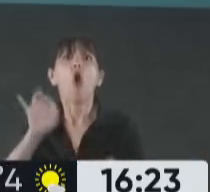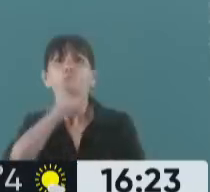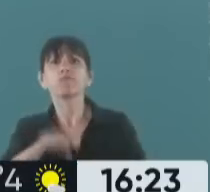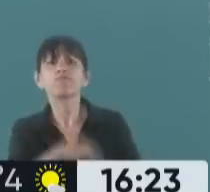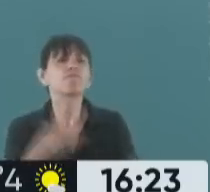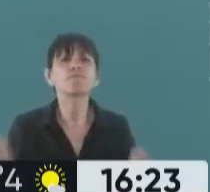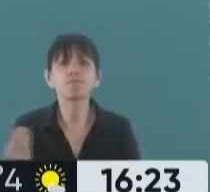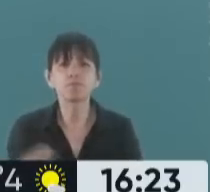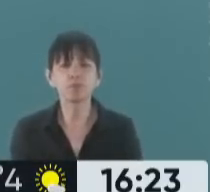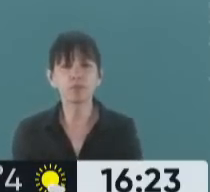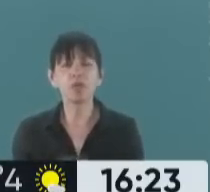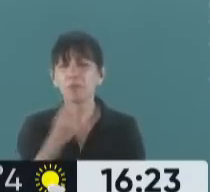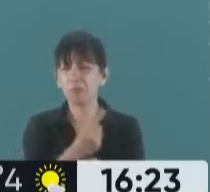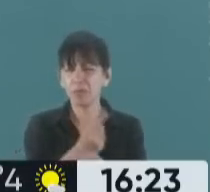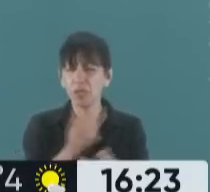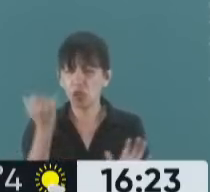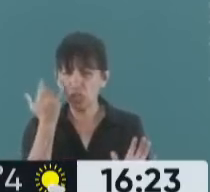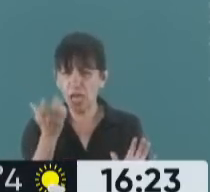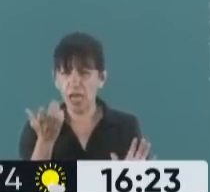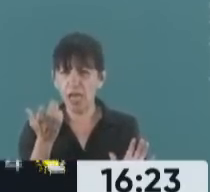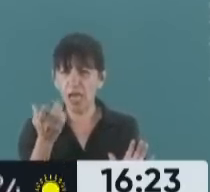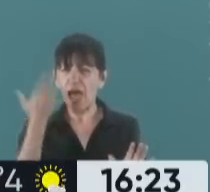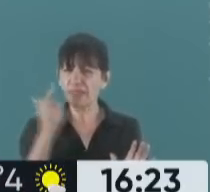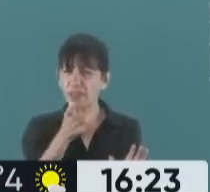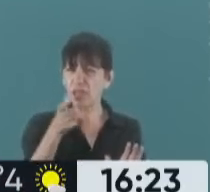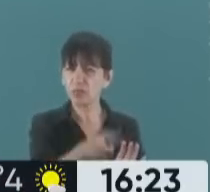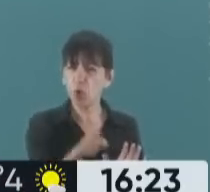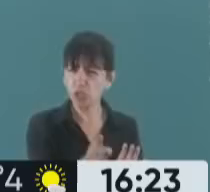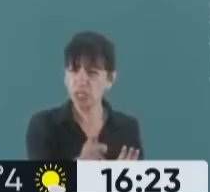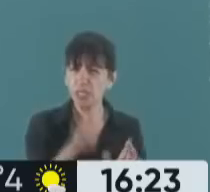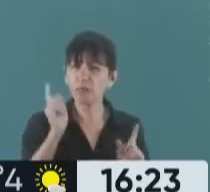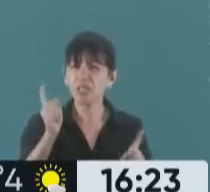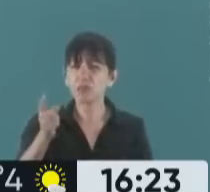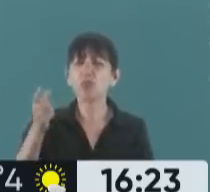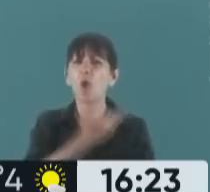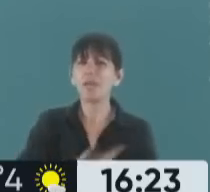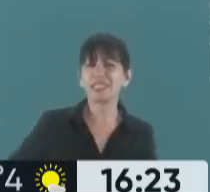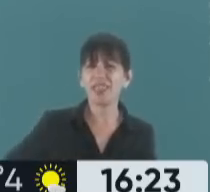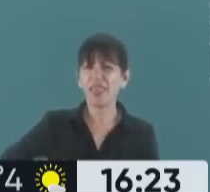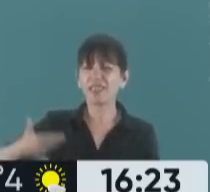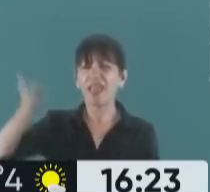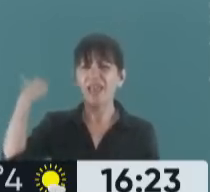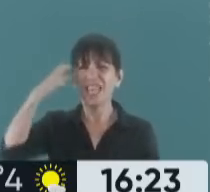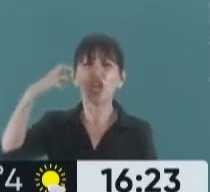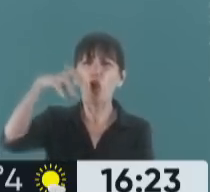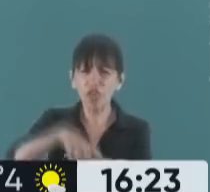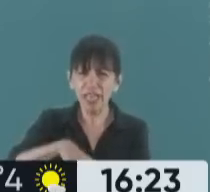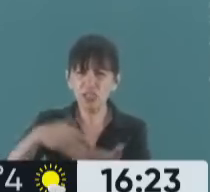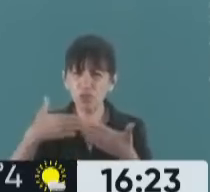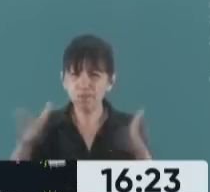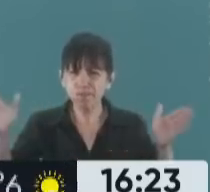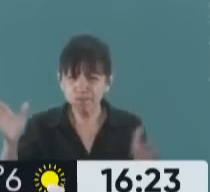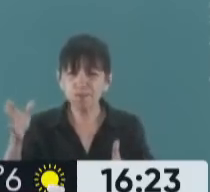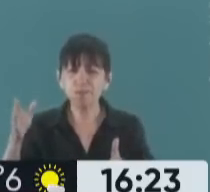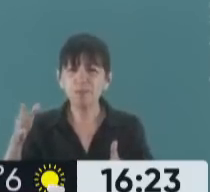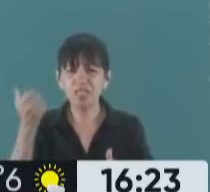parece que ya la primera parte de la pregunta la contesté cuando inicié la conferencia, el presidente mismo la contestó el miércoles pasado cuando hizo la apertura